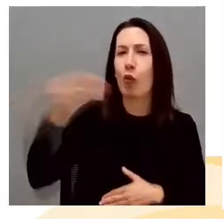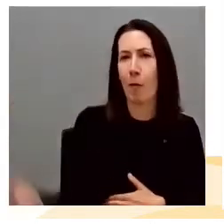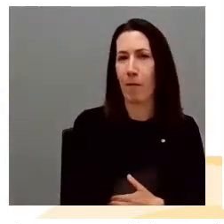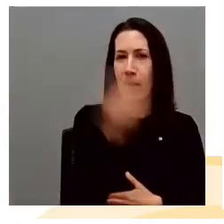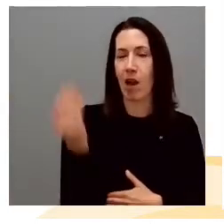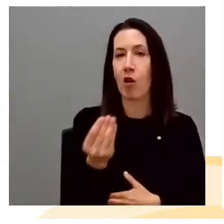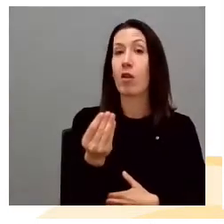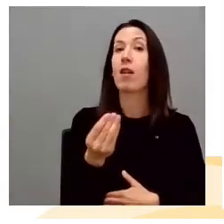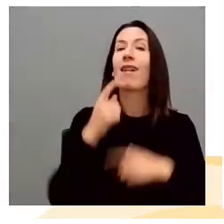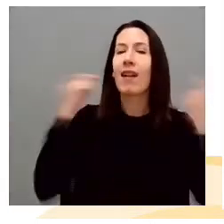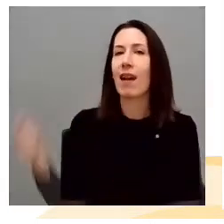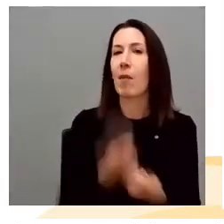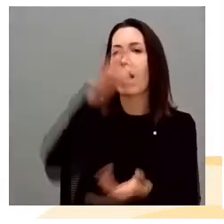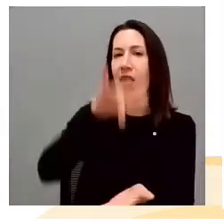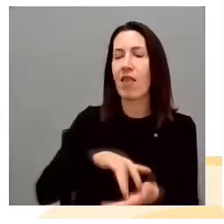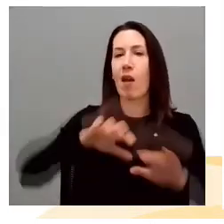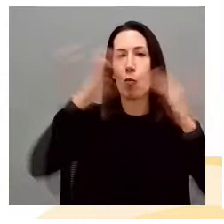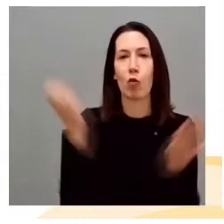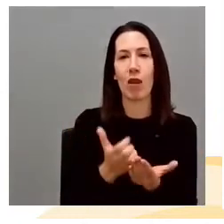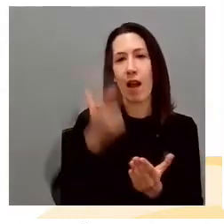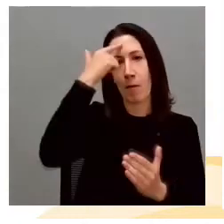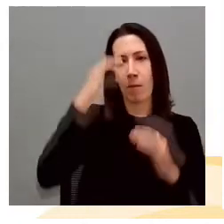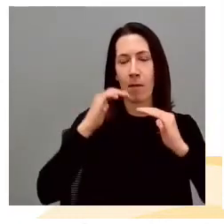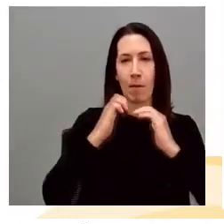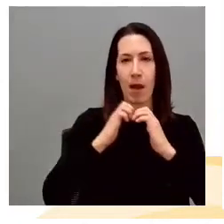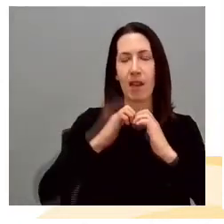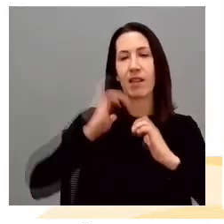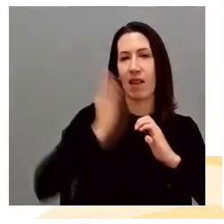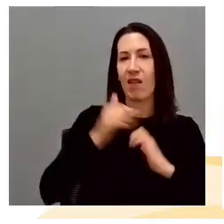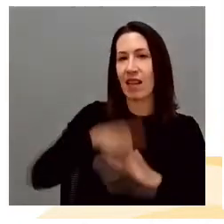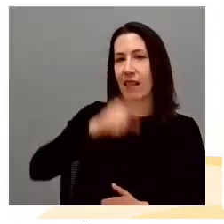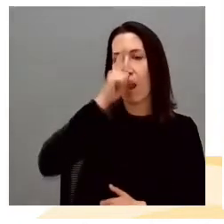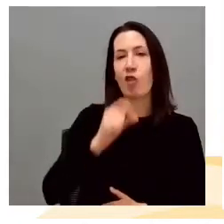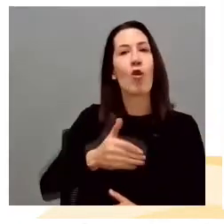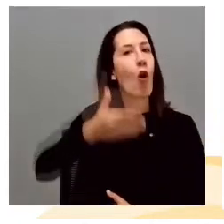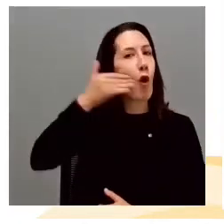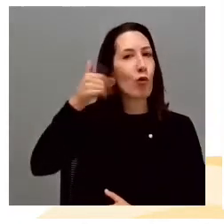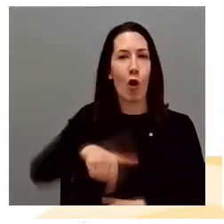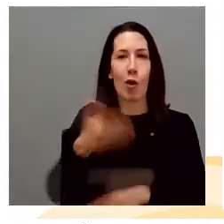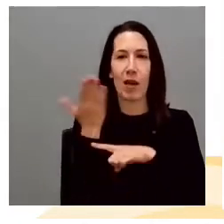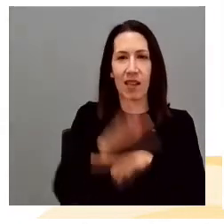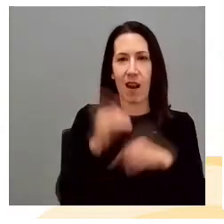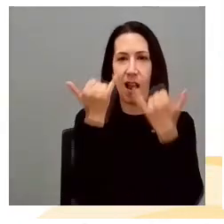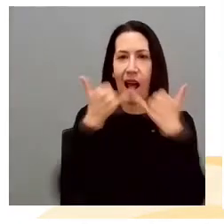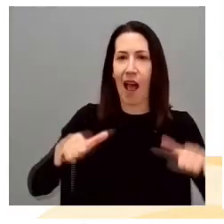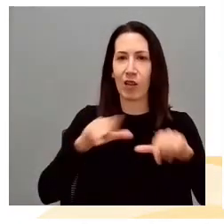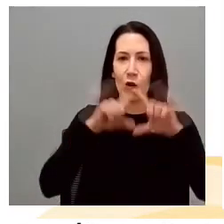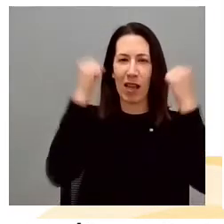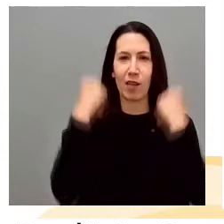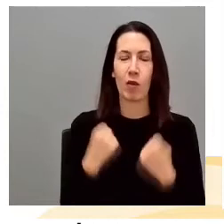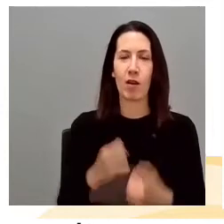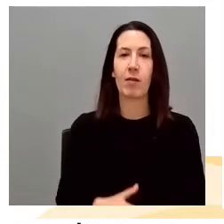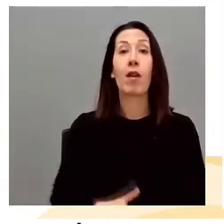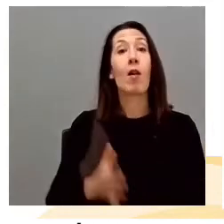Día Mundial de la Parálisis Cerebral de este año, que tenemos el orgullo de presentar hoy en este acto institucional.